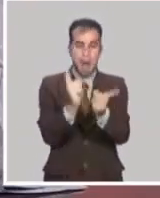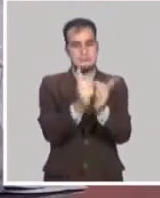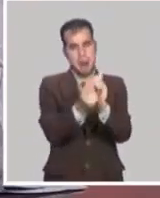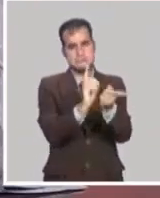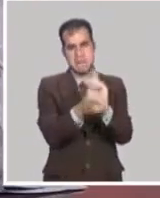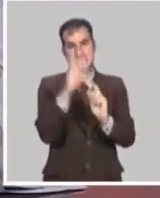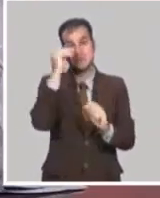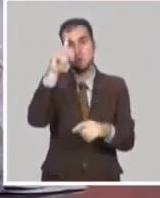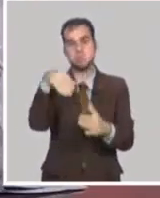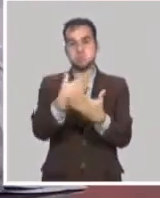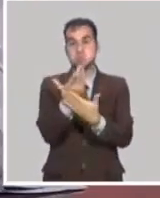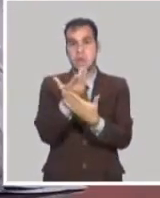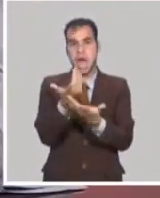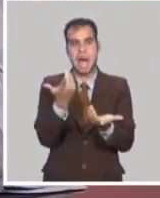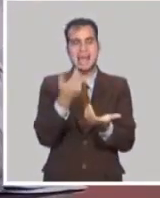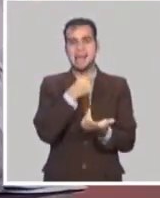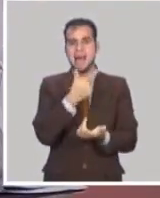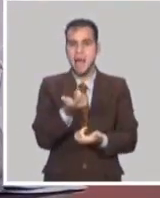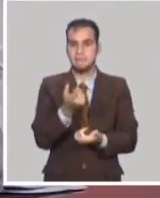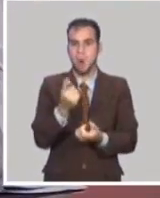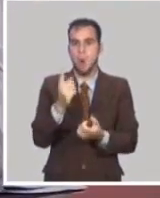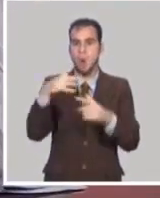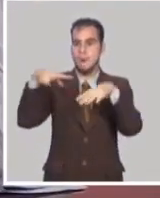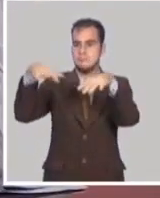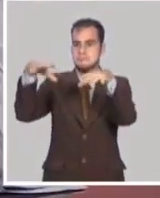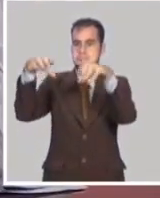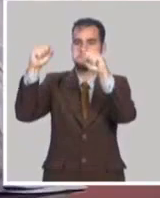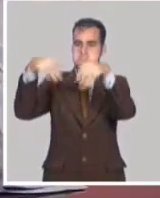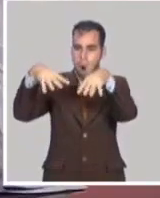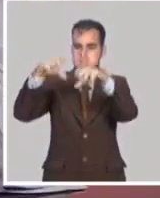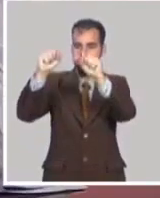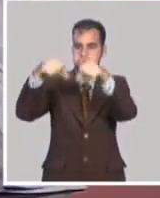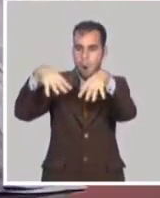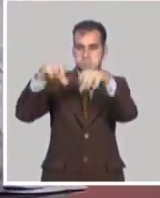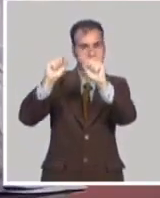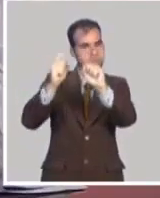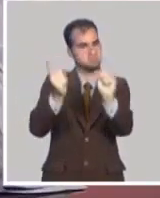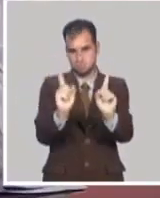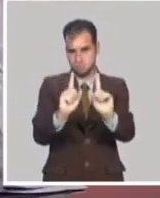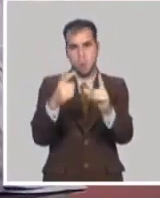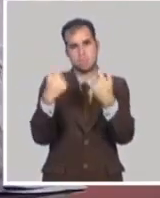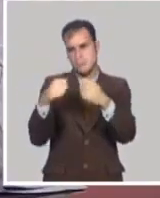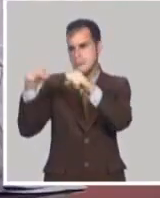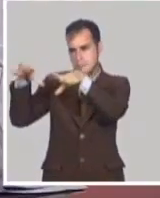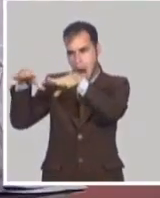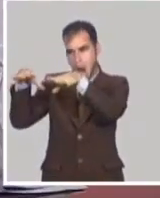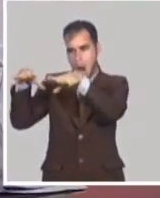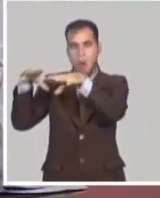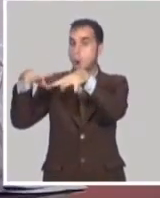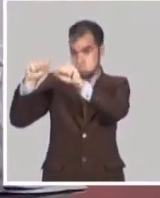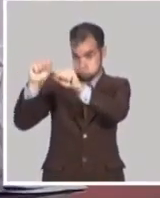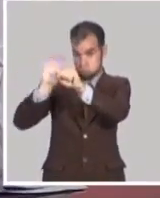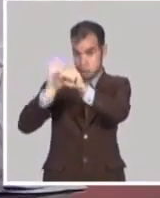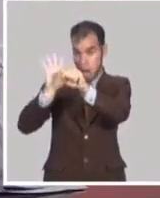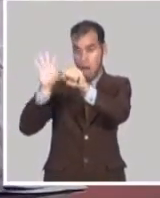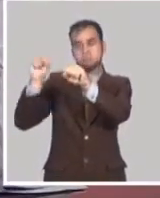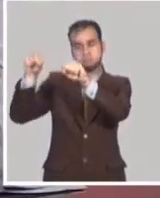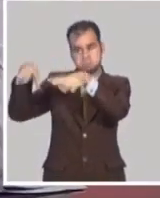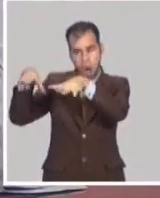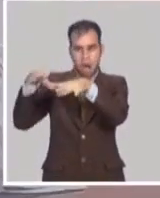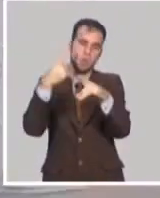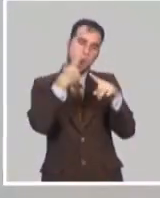un bloque más de más de una ocasión esto también puede estar incidiendo que también en un momento determinado puede haber que un bloque esté